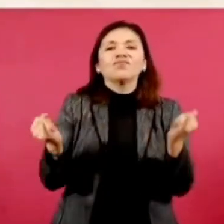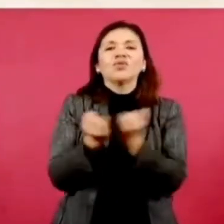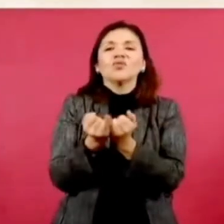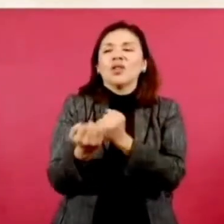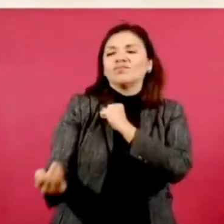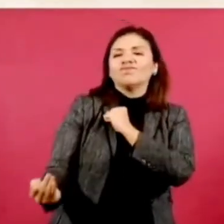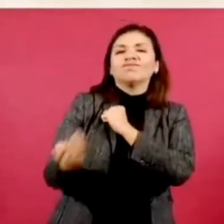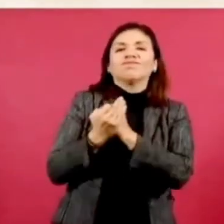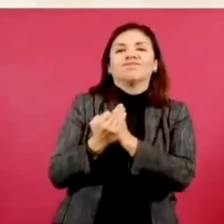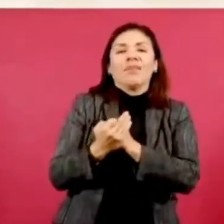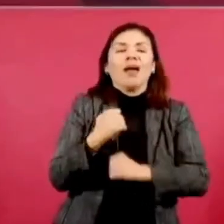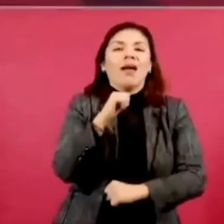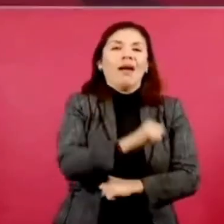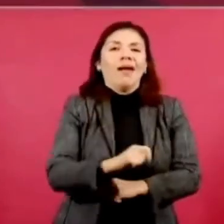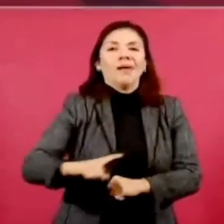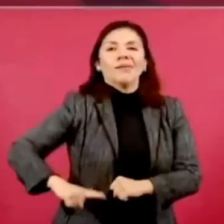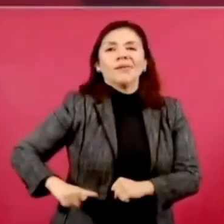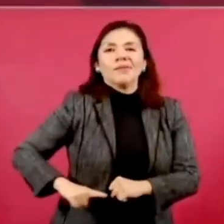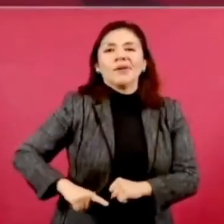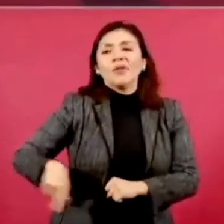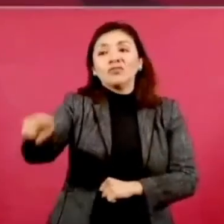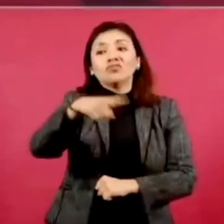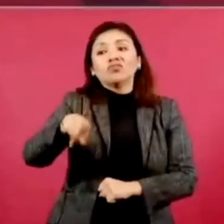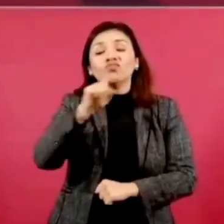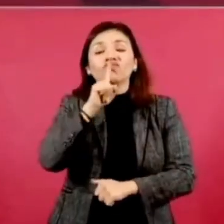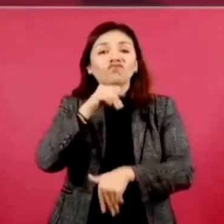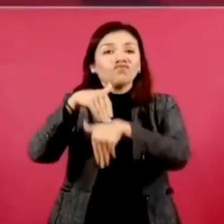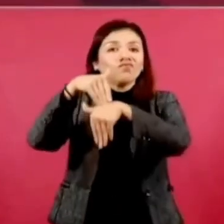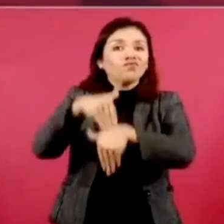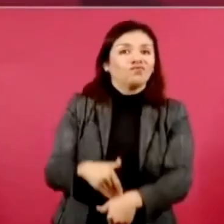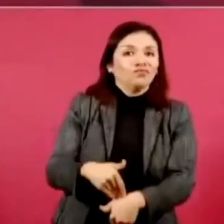actuaran como vasallos,